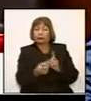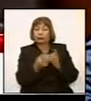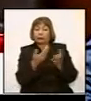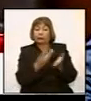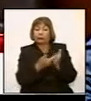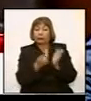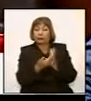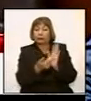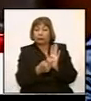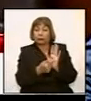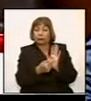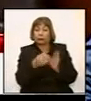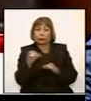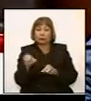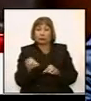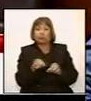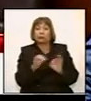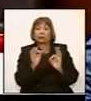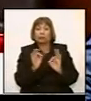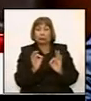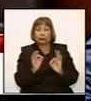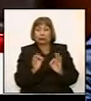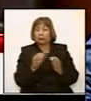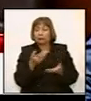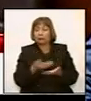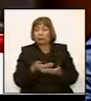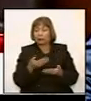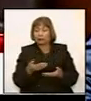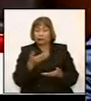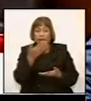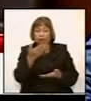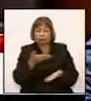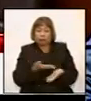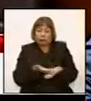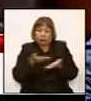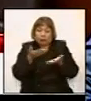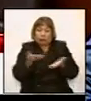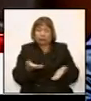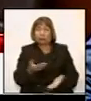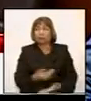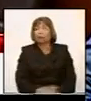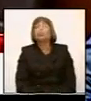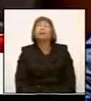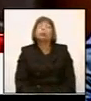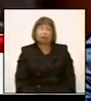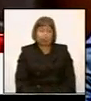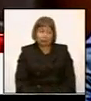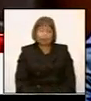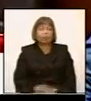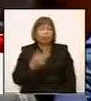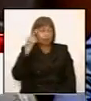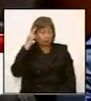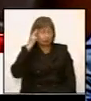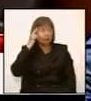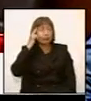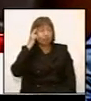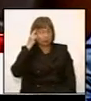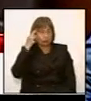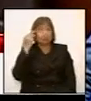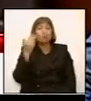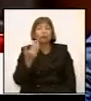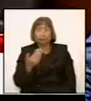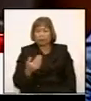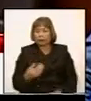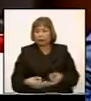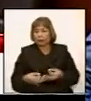prueba ya actuada, por lo cual le corresponde el lanzamiento. Esa es la razón y el tema